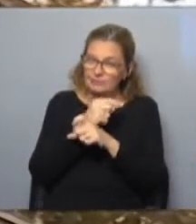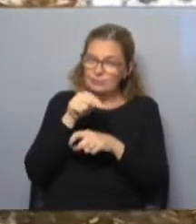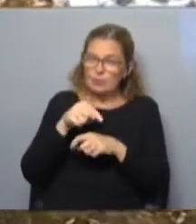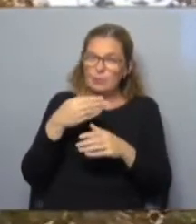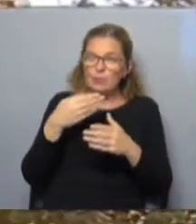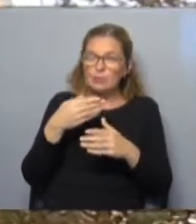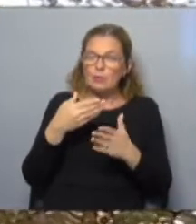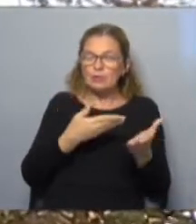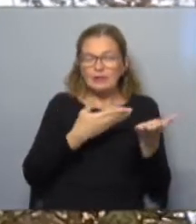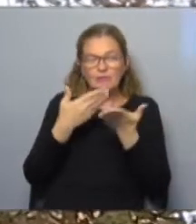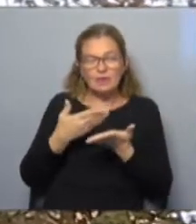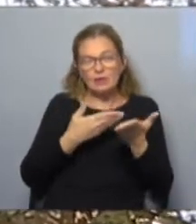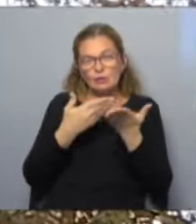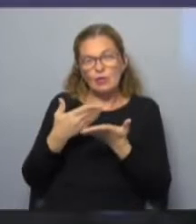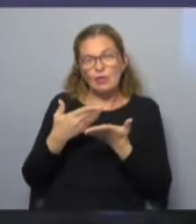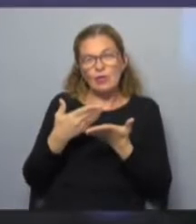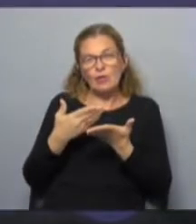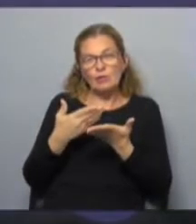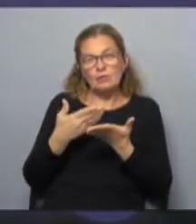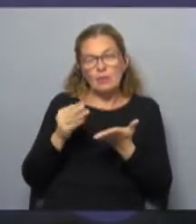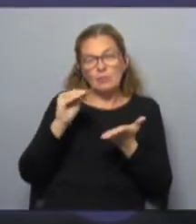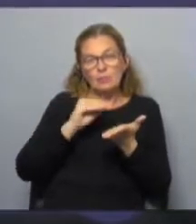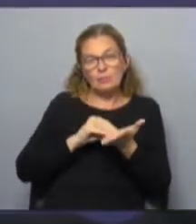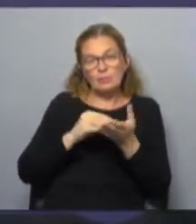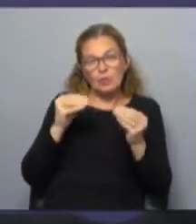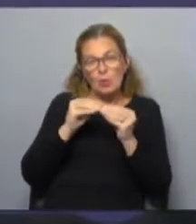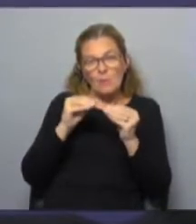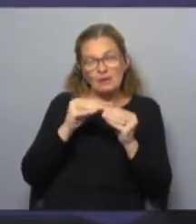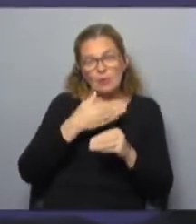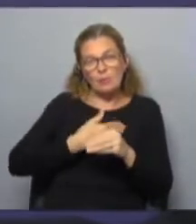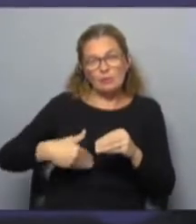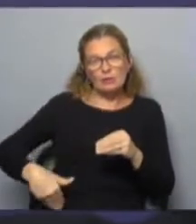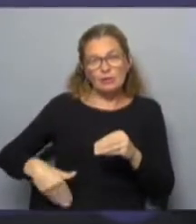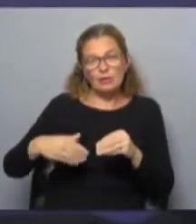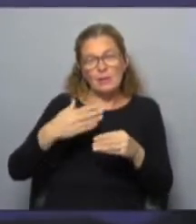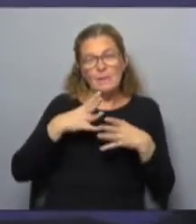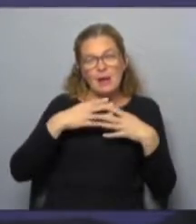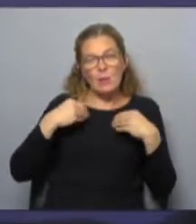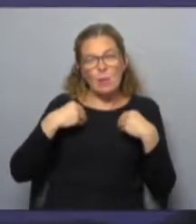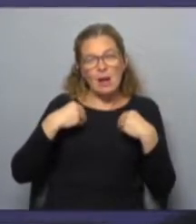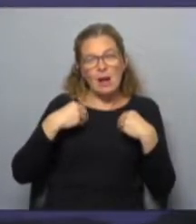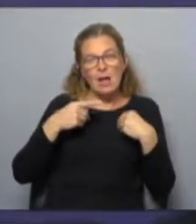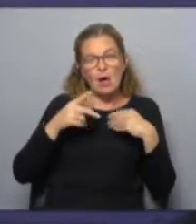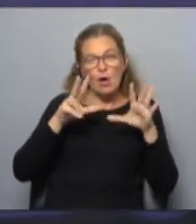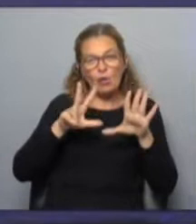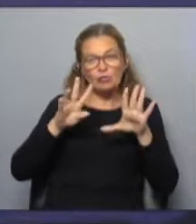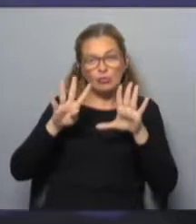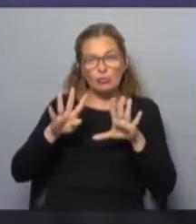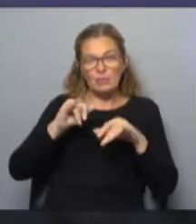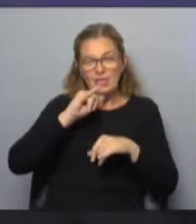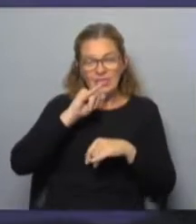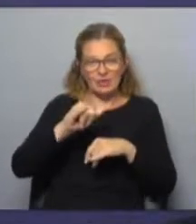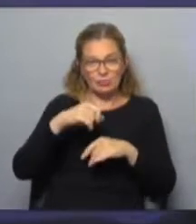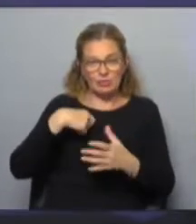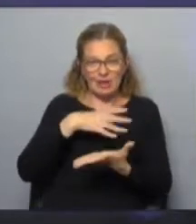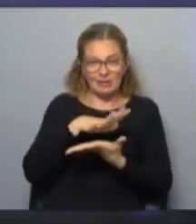estuvimos recibiendo de nuestros afiliados, de nuestros compañeros docentes, hemos recibido alrededor de 8, 9 denuncias